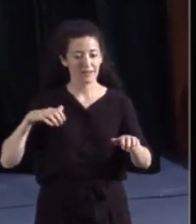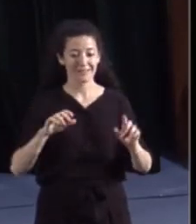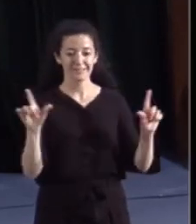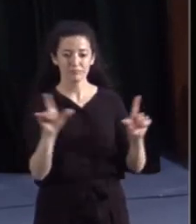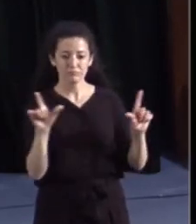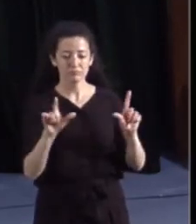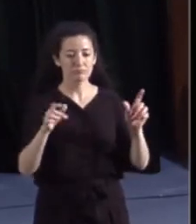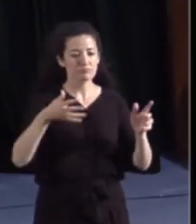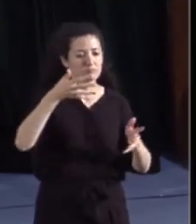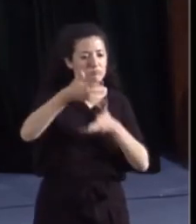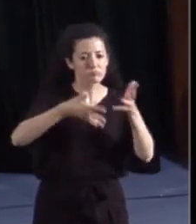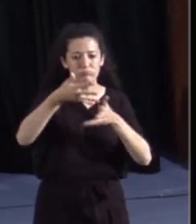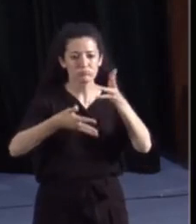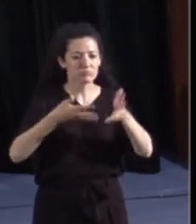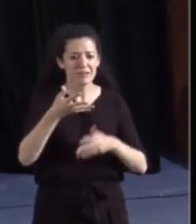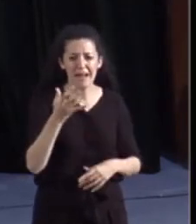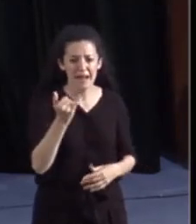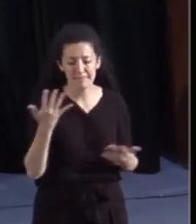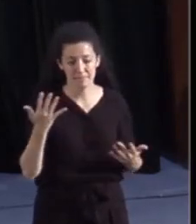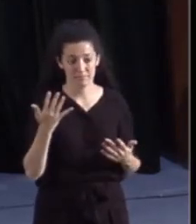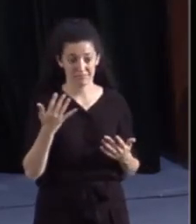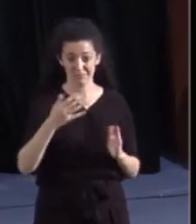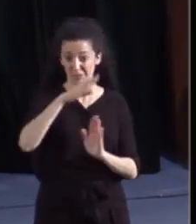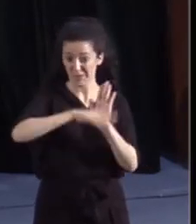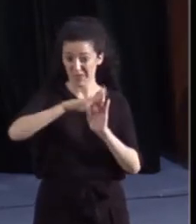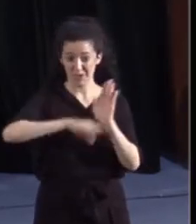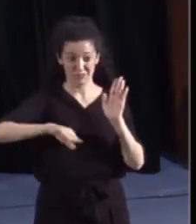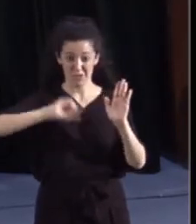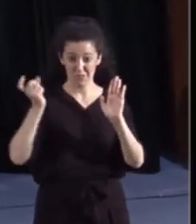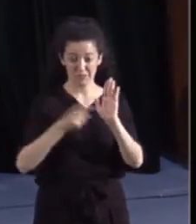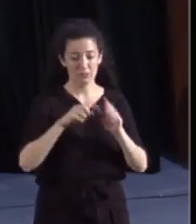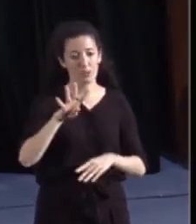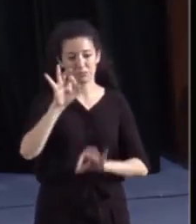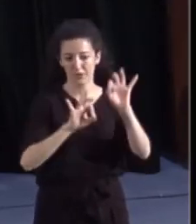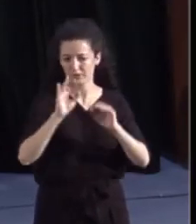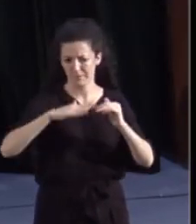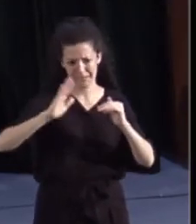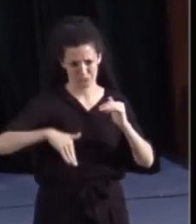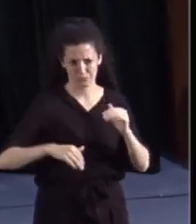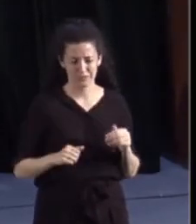en menos de un 4% de la programación. En algunos